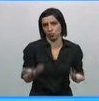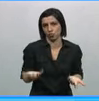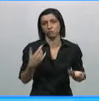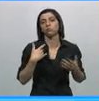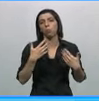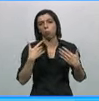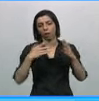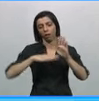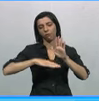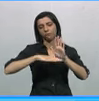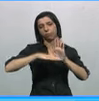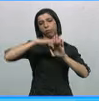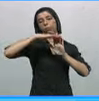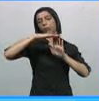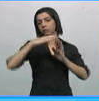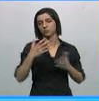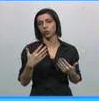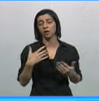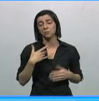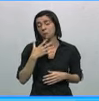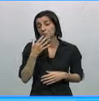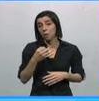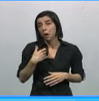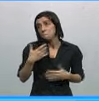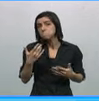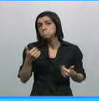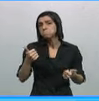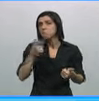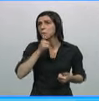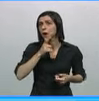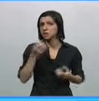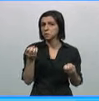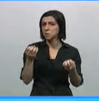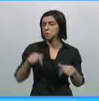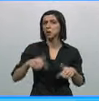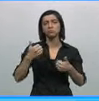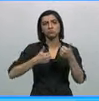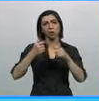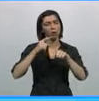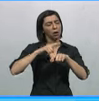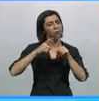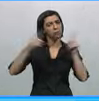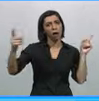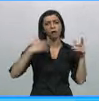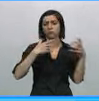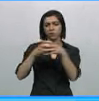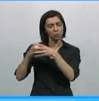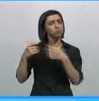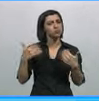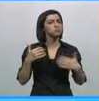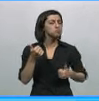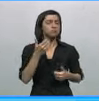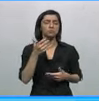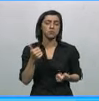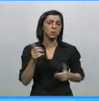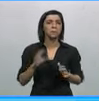mí realmente no me desagrada este torneo largo. Patón, teniendo en cuenta el próximo rival central,